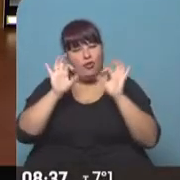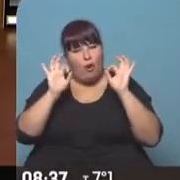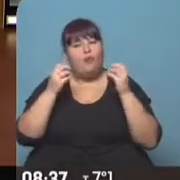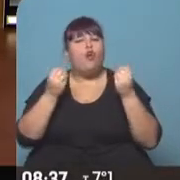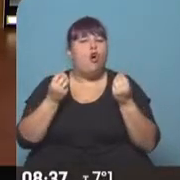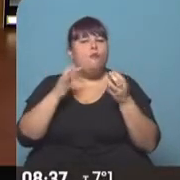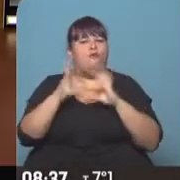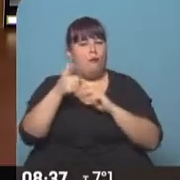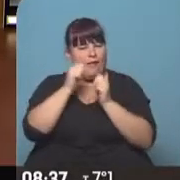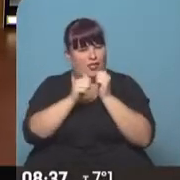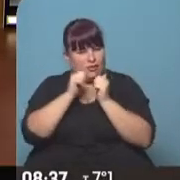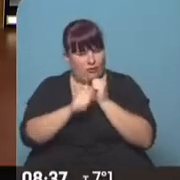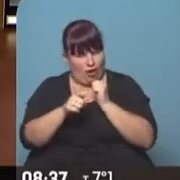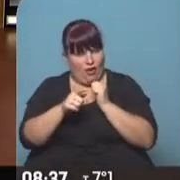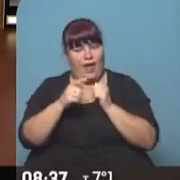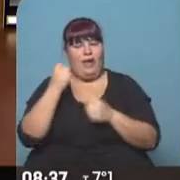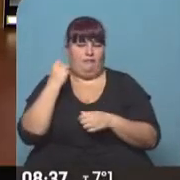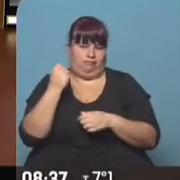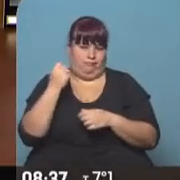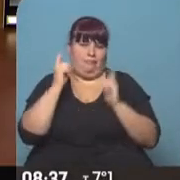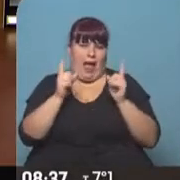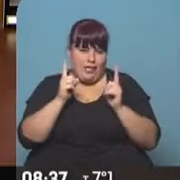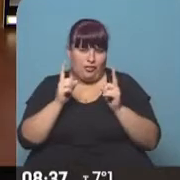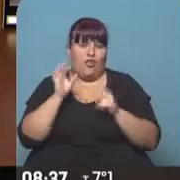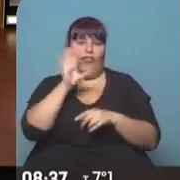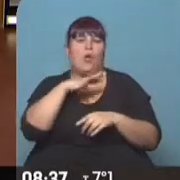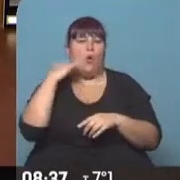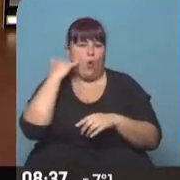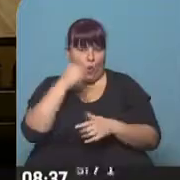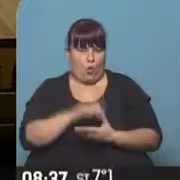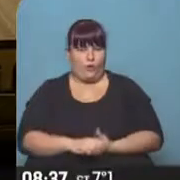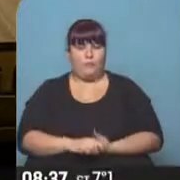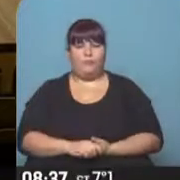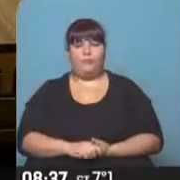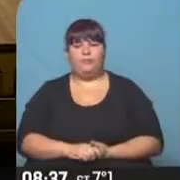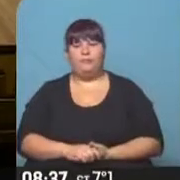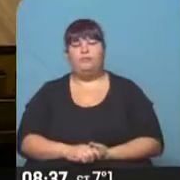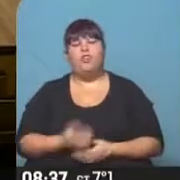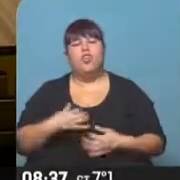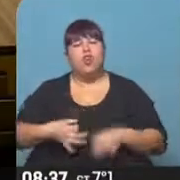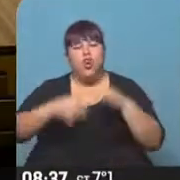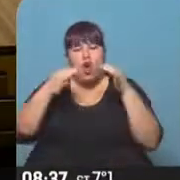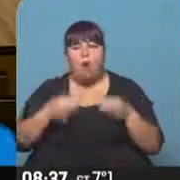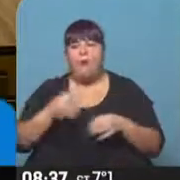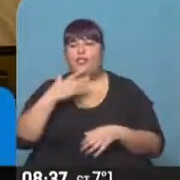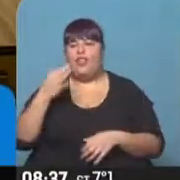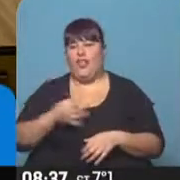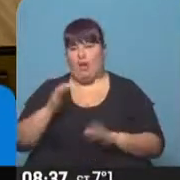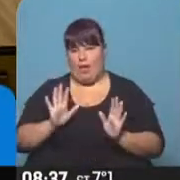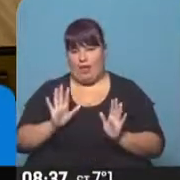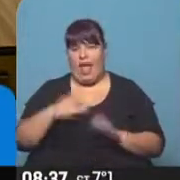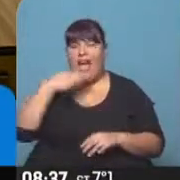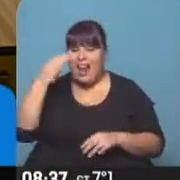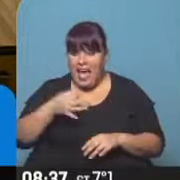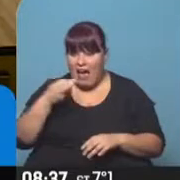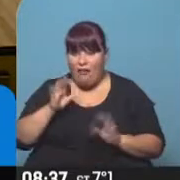de esta historia de héroes maestros de la puna jujeña. Comprometernos con la verdad, porque la